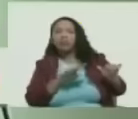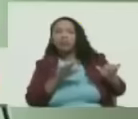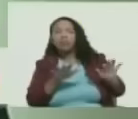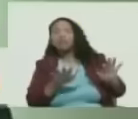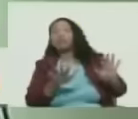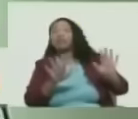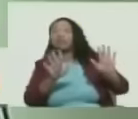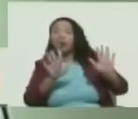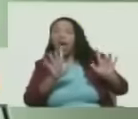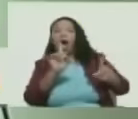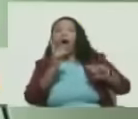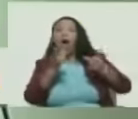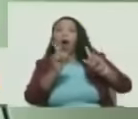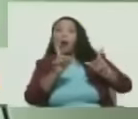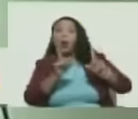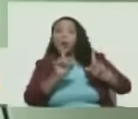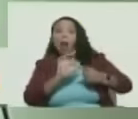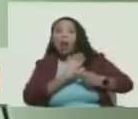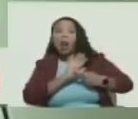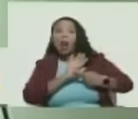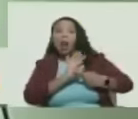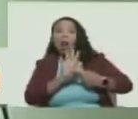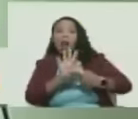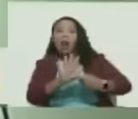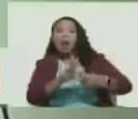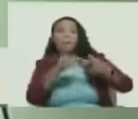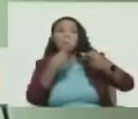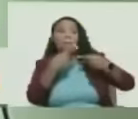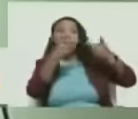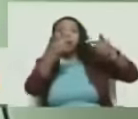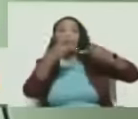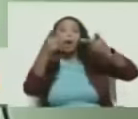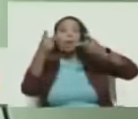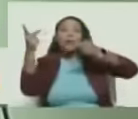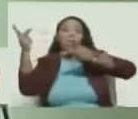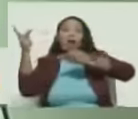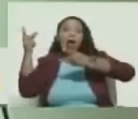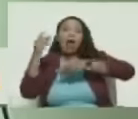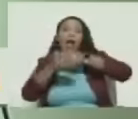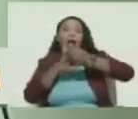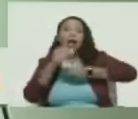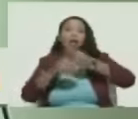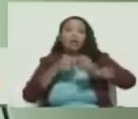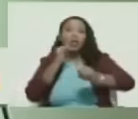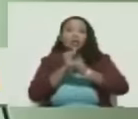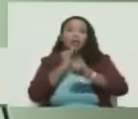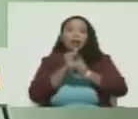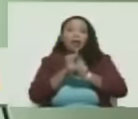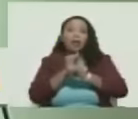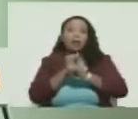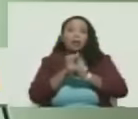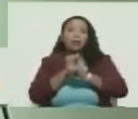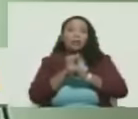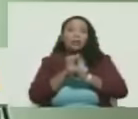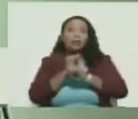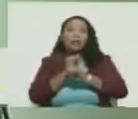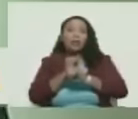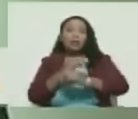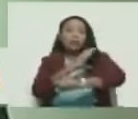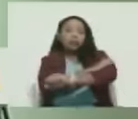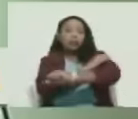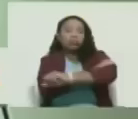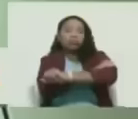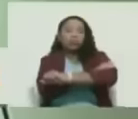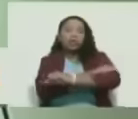embargo, hay panfletos, están circulando panfletos atribuidos a la plataforma unitaria, donde se desestima